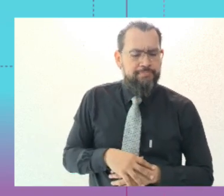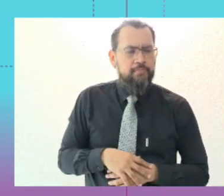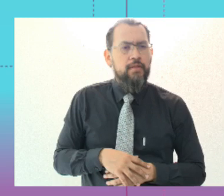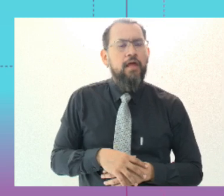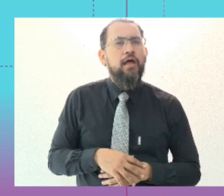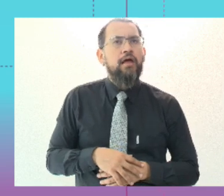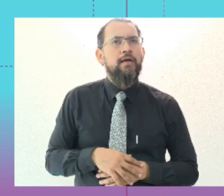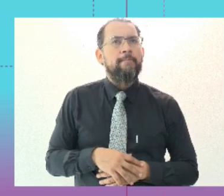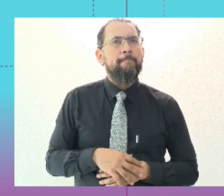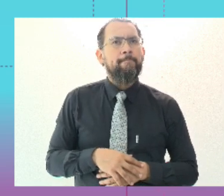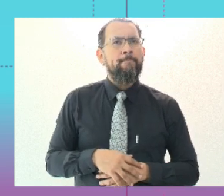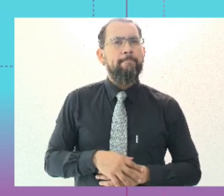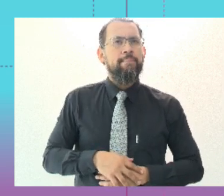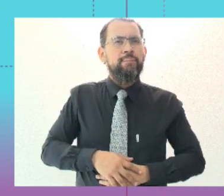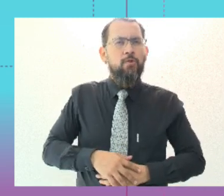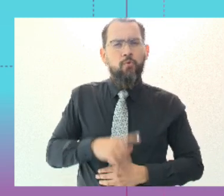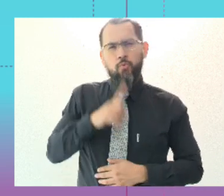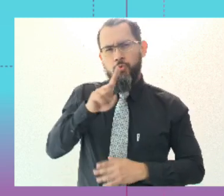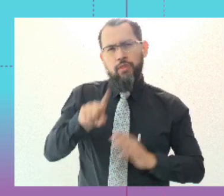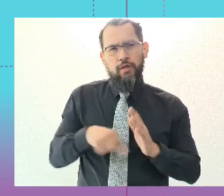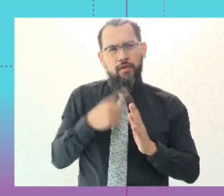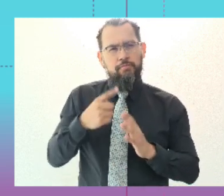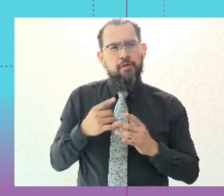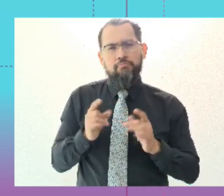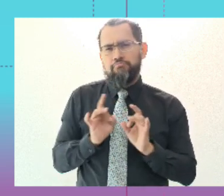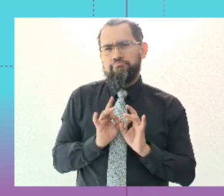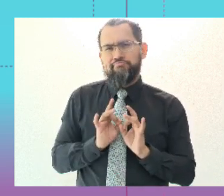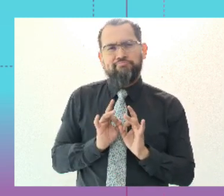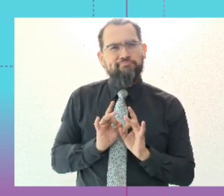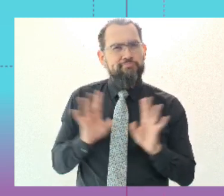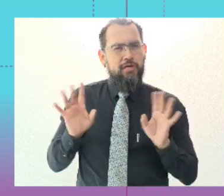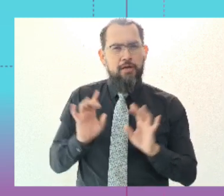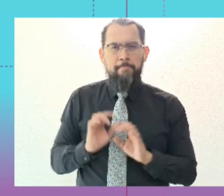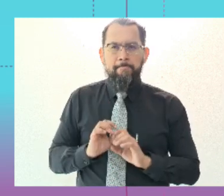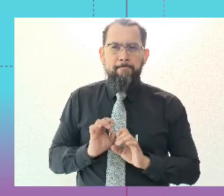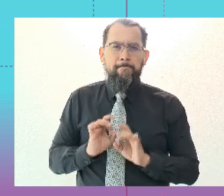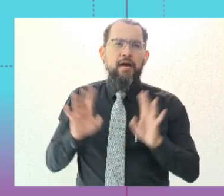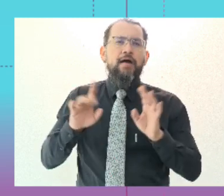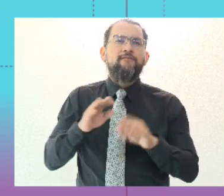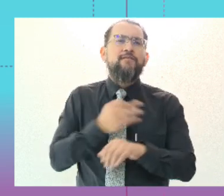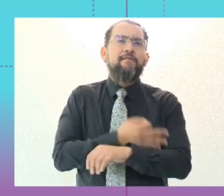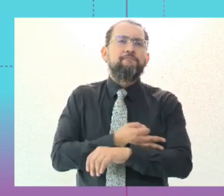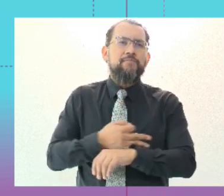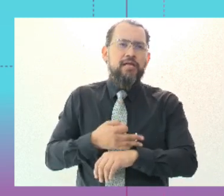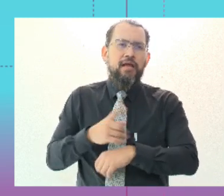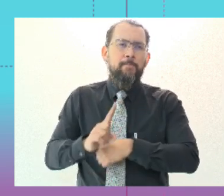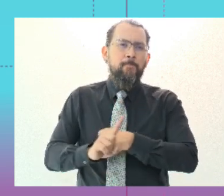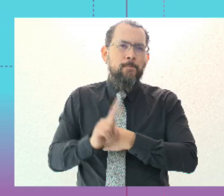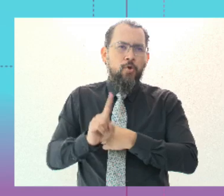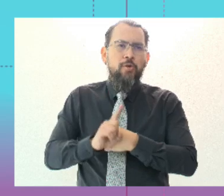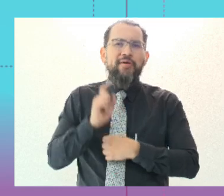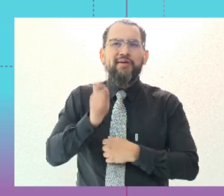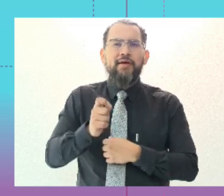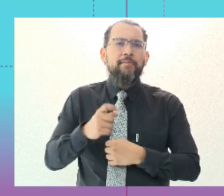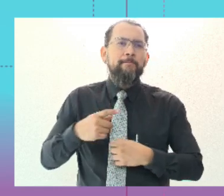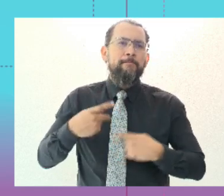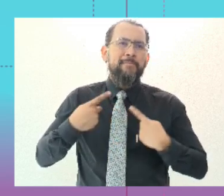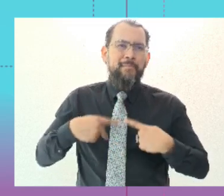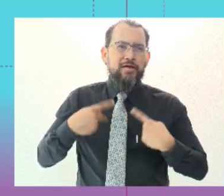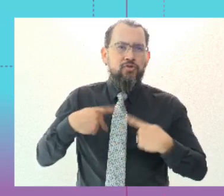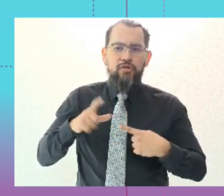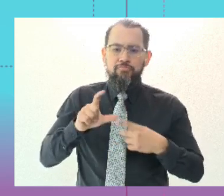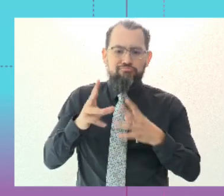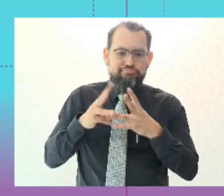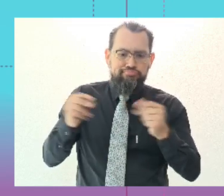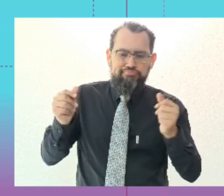pero se presentó una explosión en un problema con familiares de personas desaparecidas.